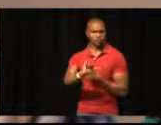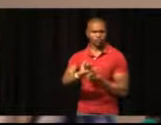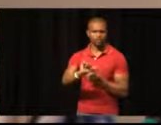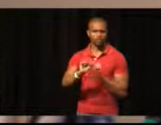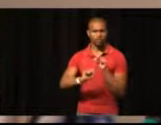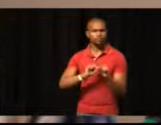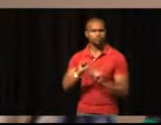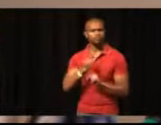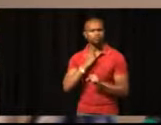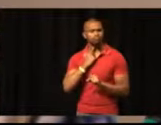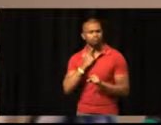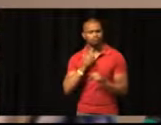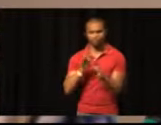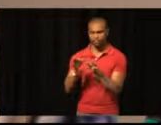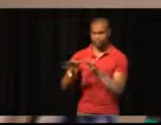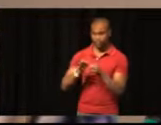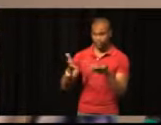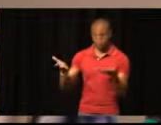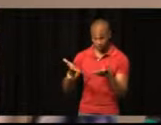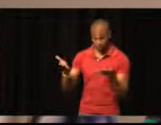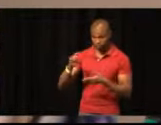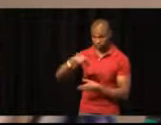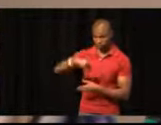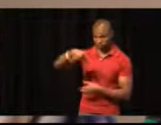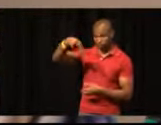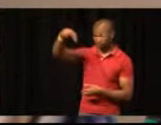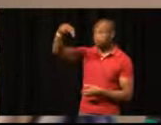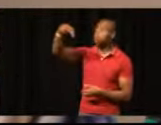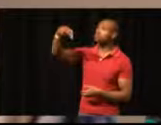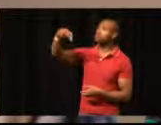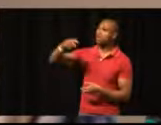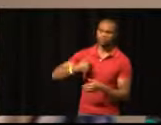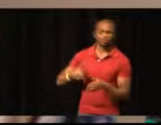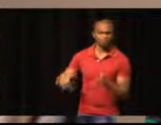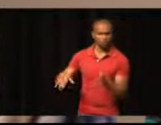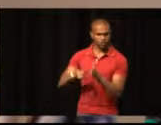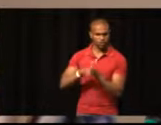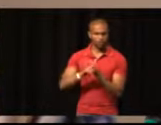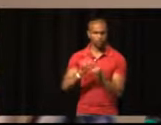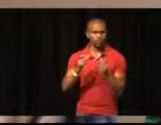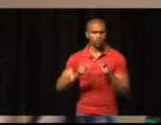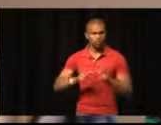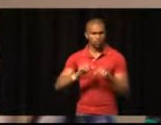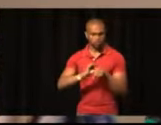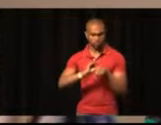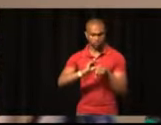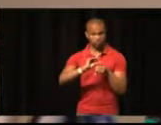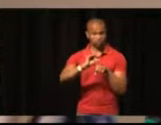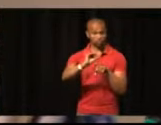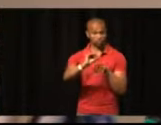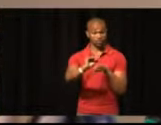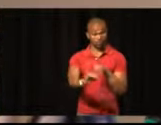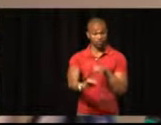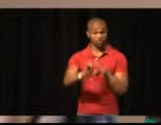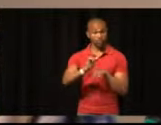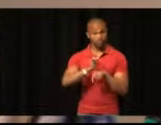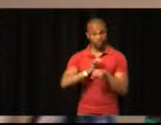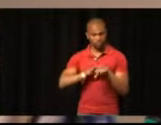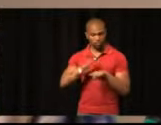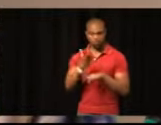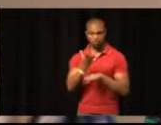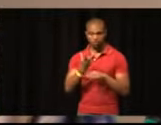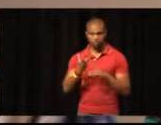modificándose en la perspectiva de que proyectos hoy día del noreste llegan a los financiadores con una